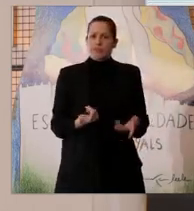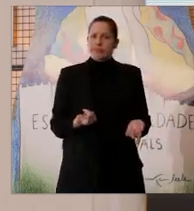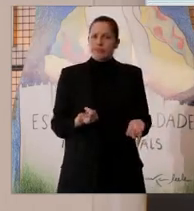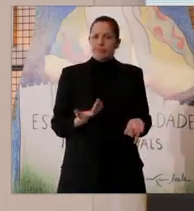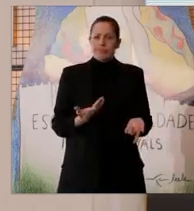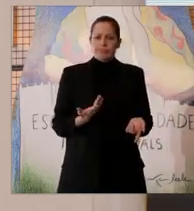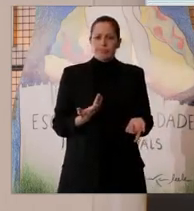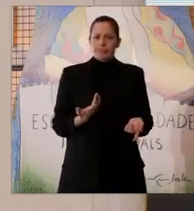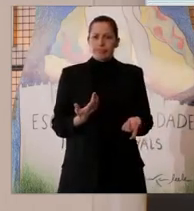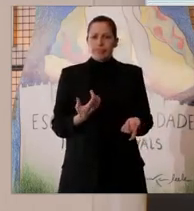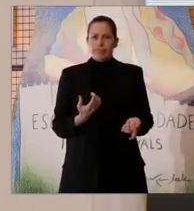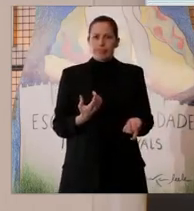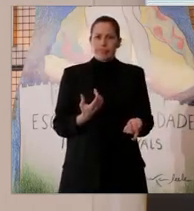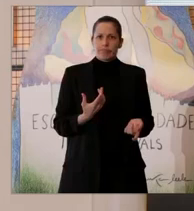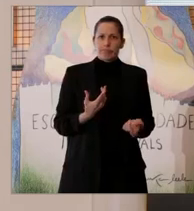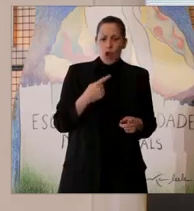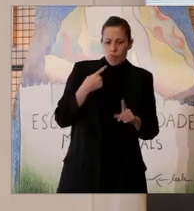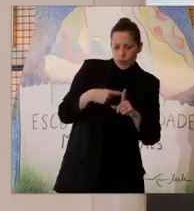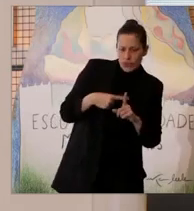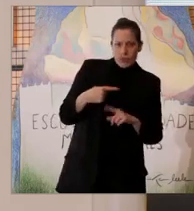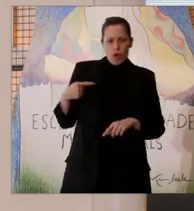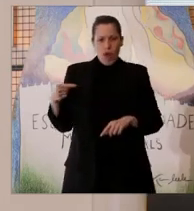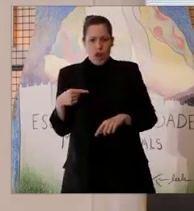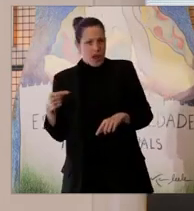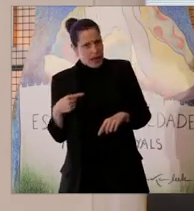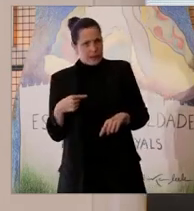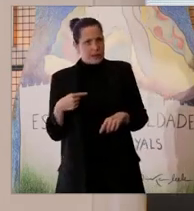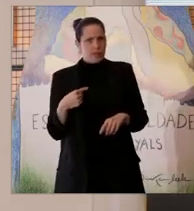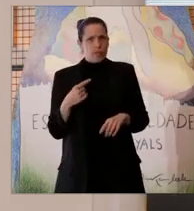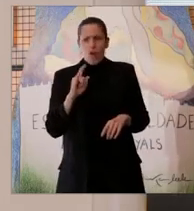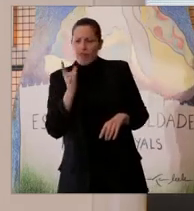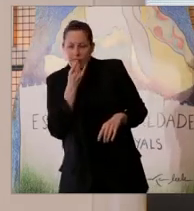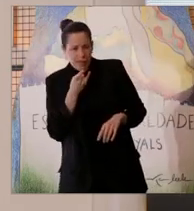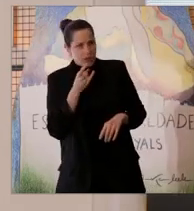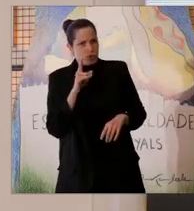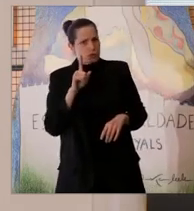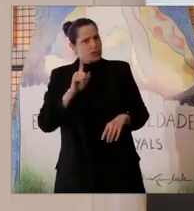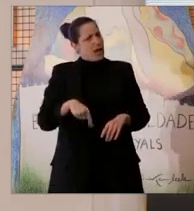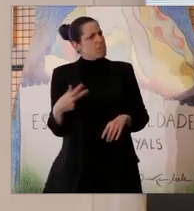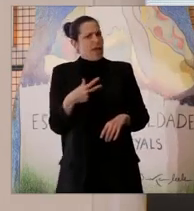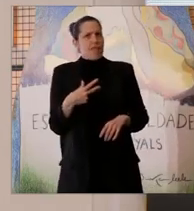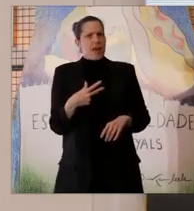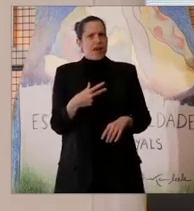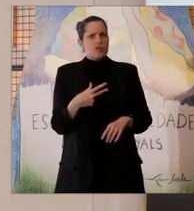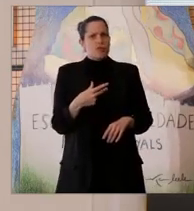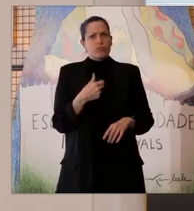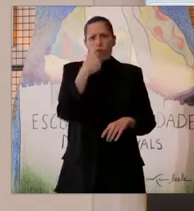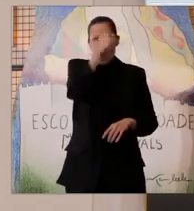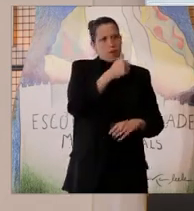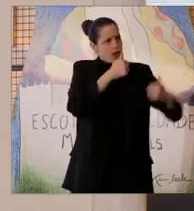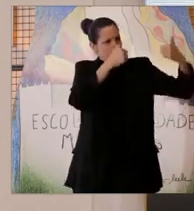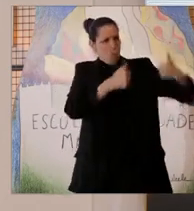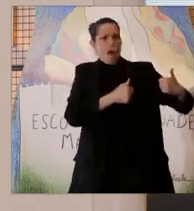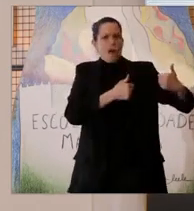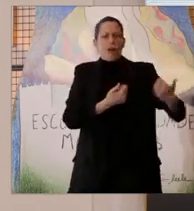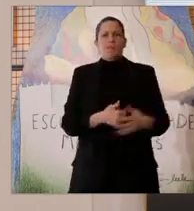todas mis con todas mis virtudes y con todos mis defectos pero no las mujeres llegan normalmente están muy muy por encima